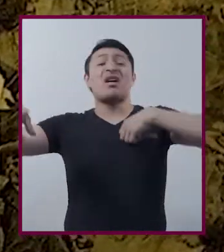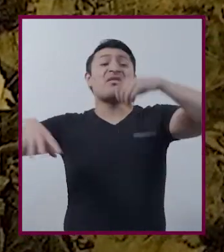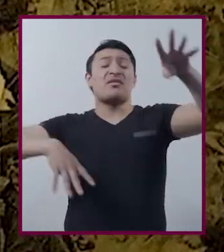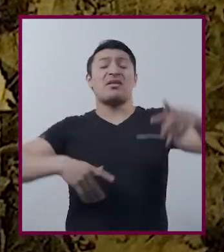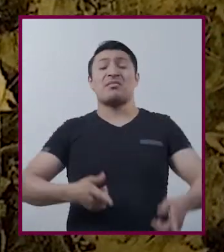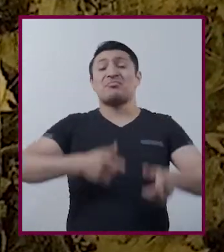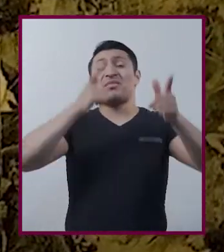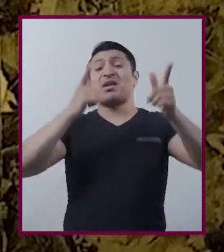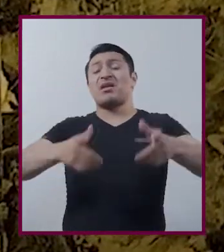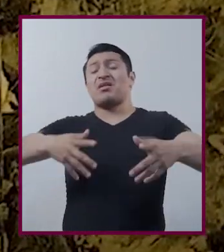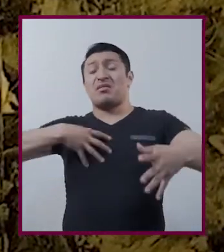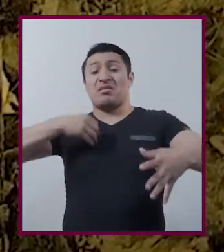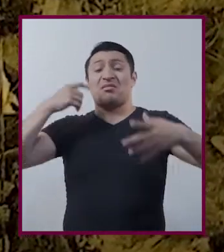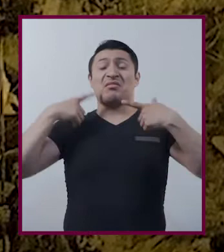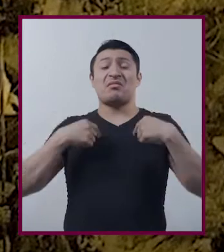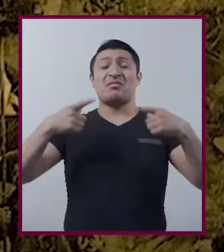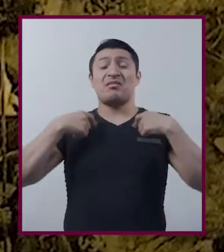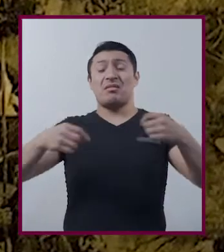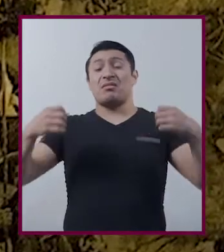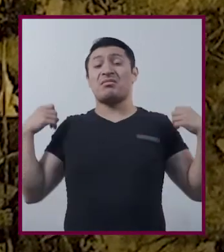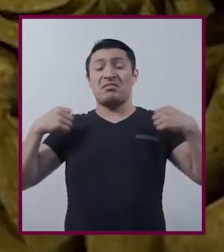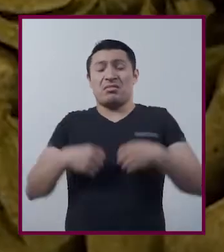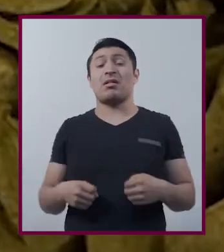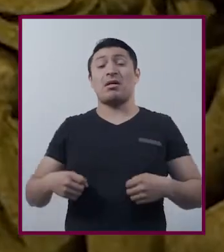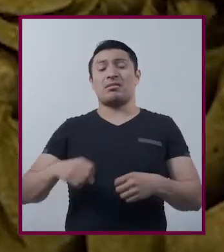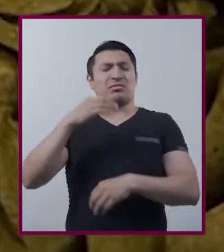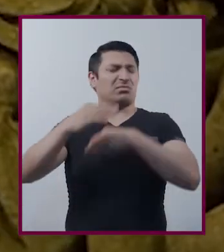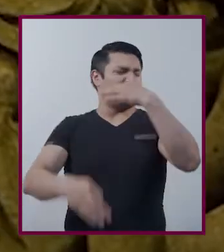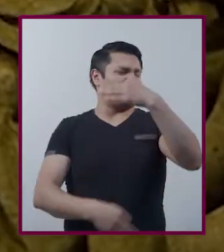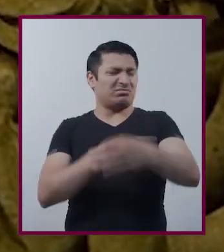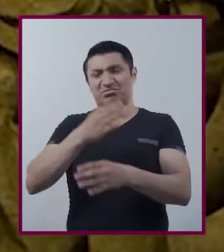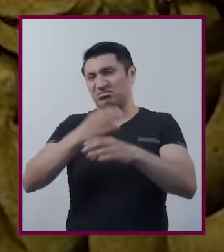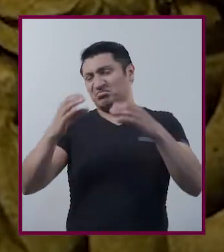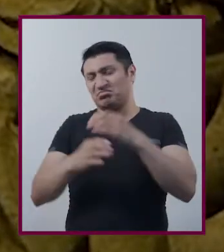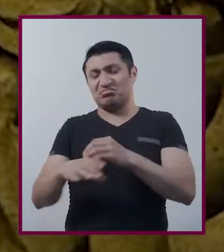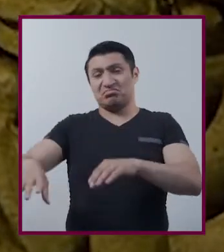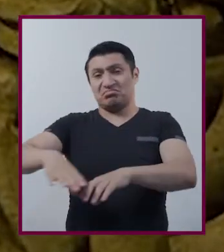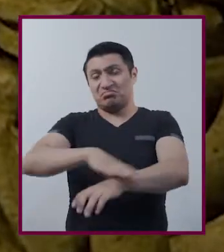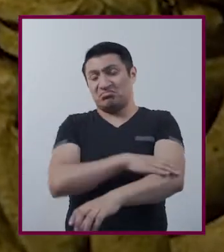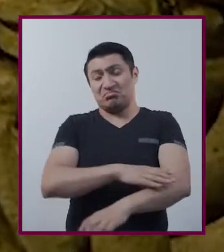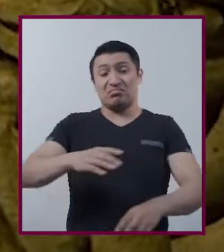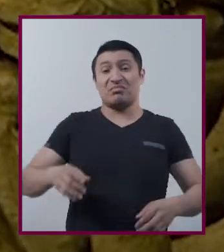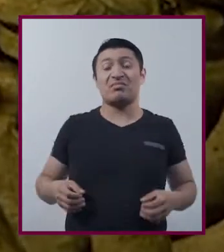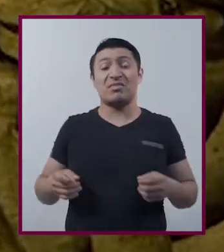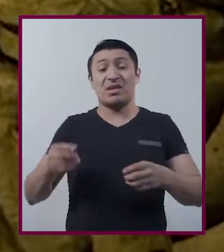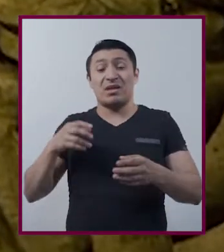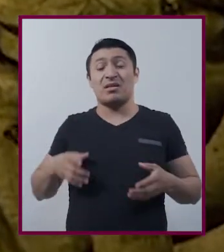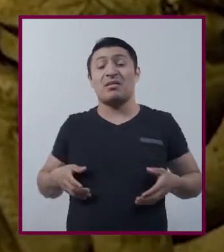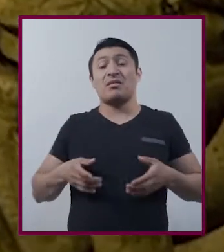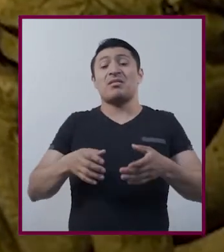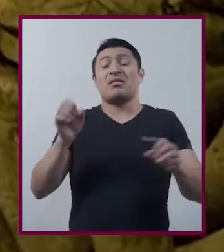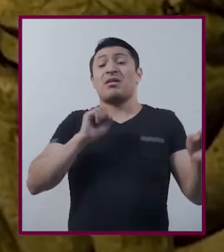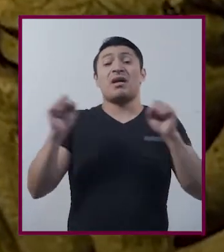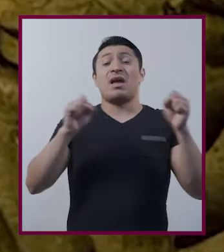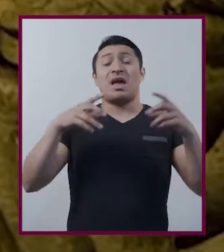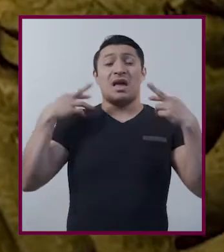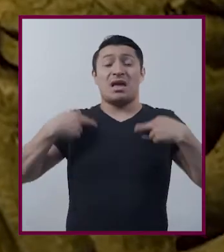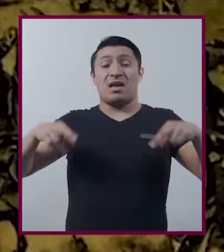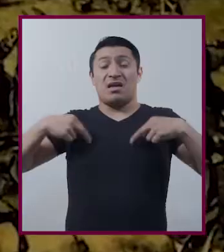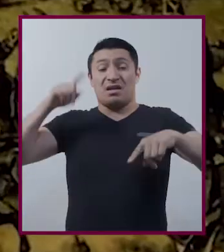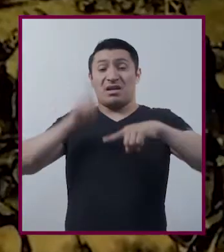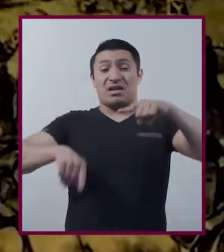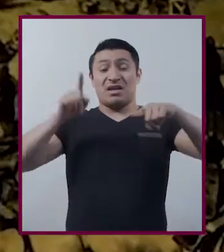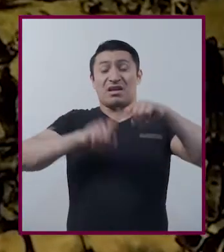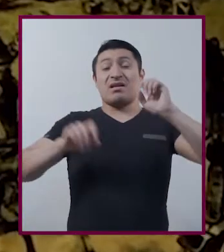kepis, pantalones, portafusiles, camisas y chaquetas, portacaramañolas, botas. En el camino se